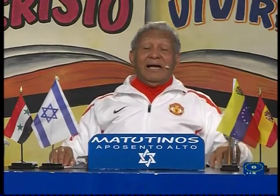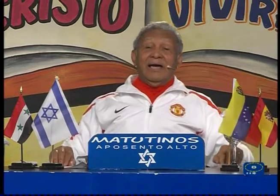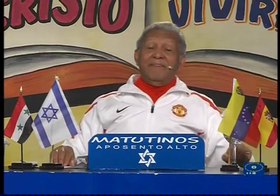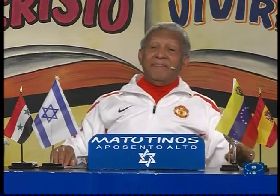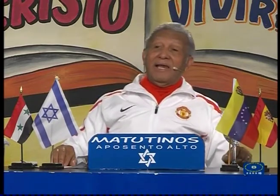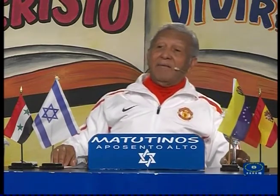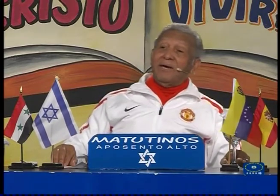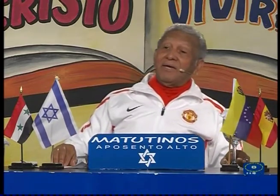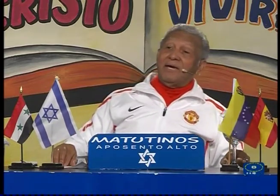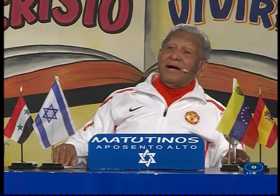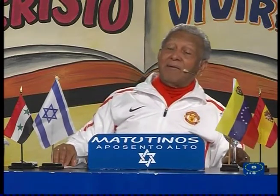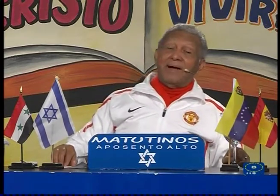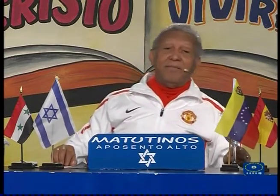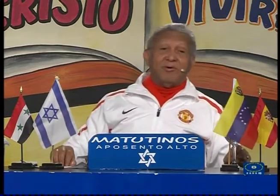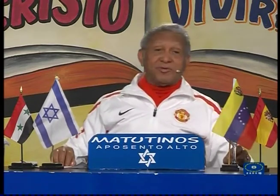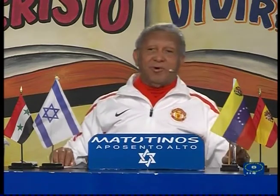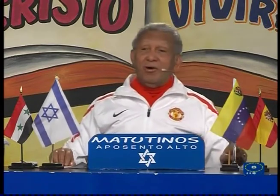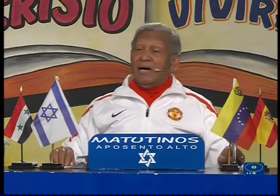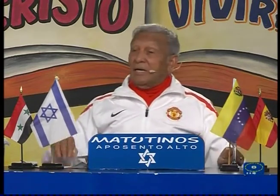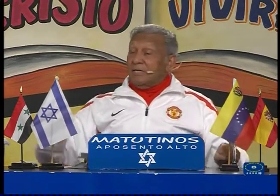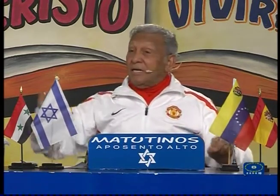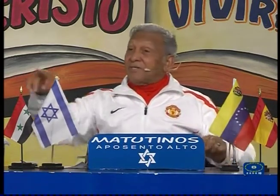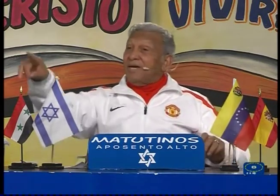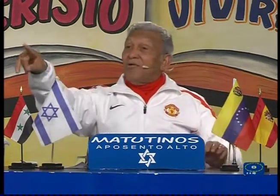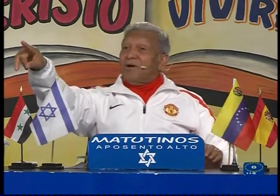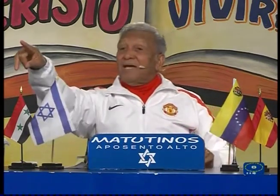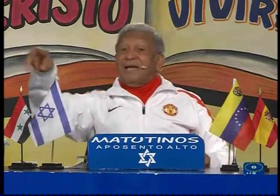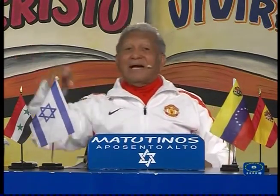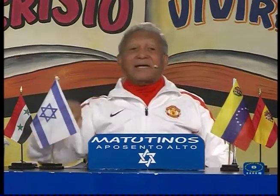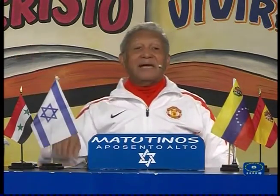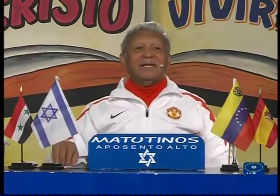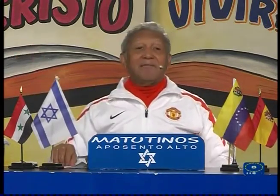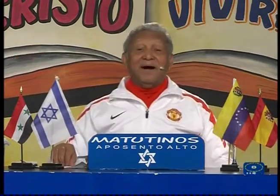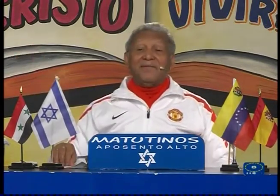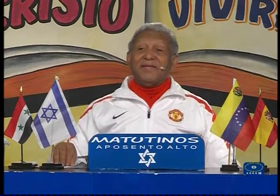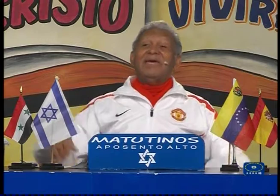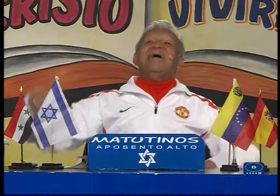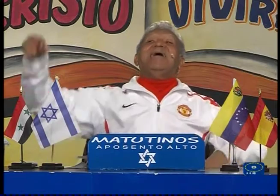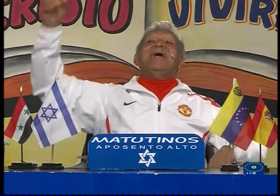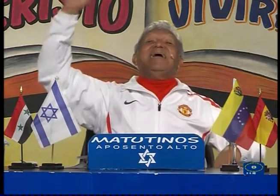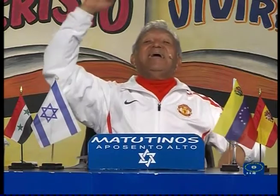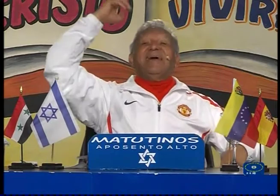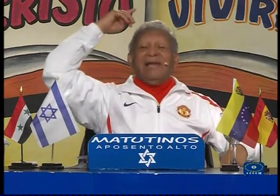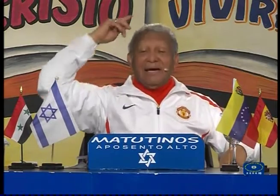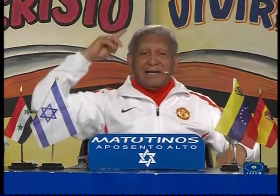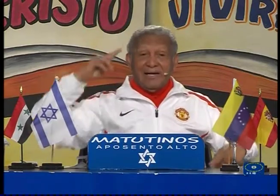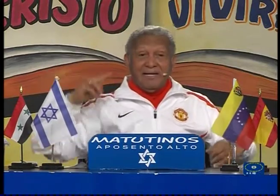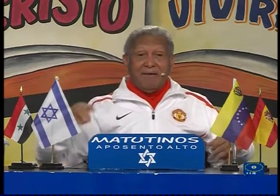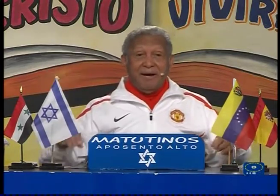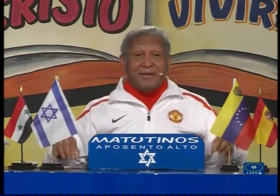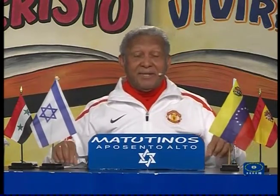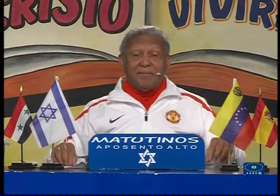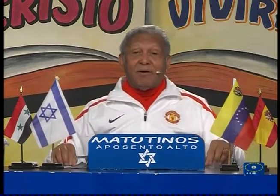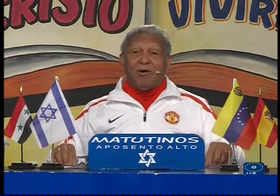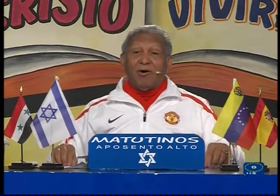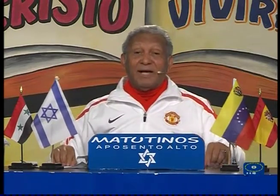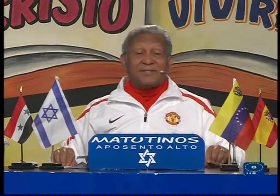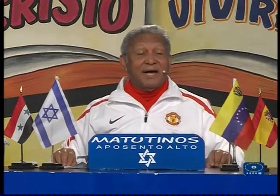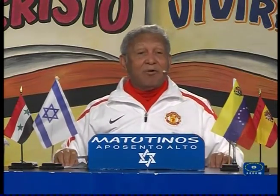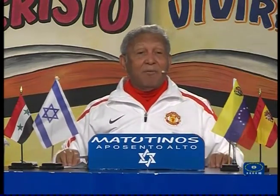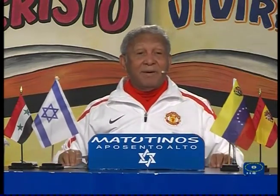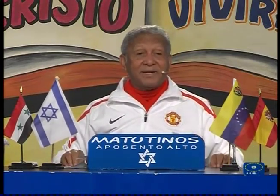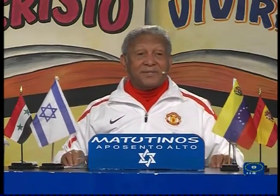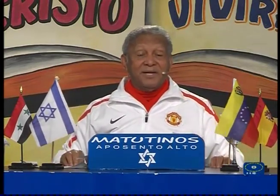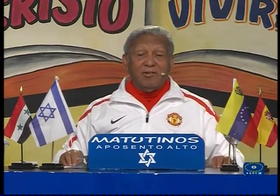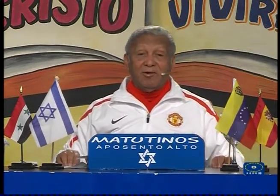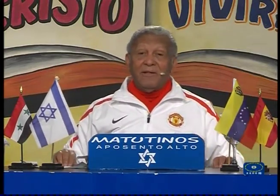y la gente la veían hablando sola, y esa no era la reina Vasti, era la reina Vasti, pero ahora se